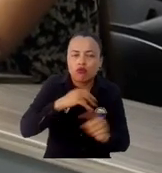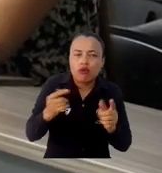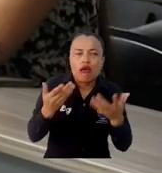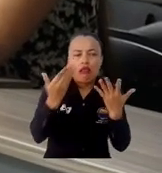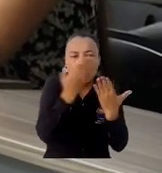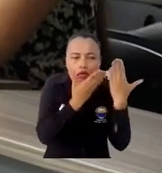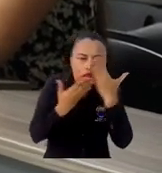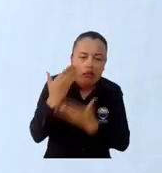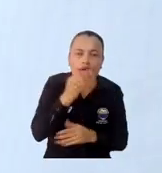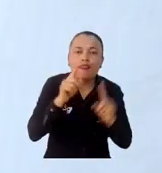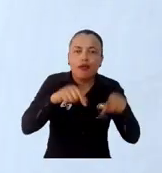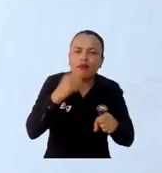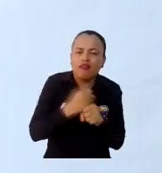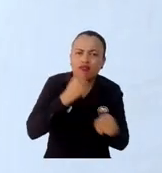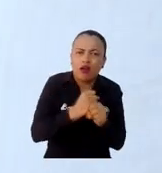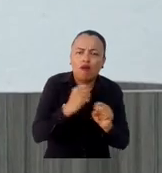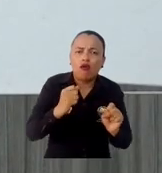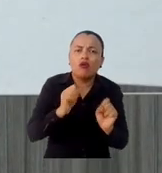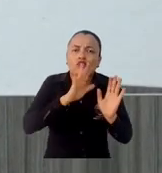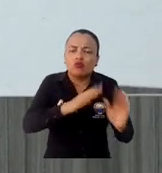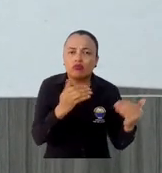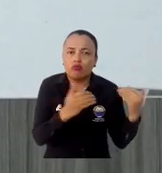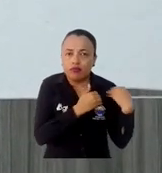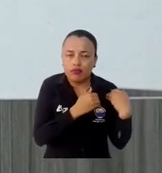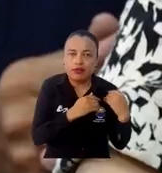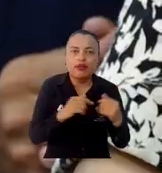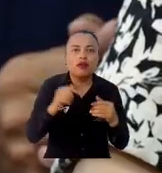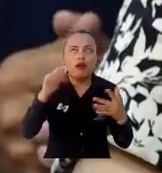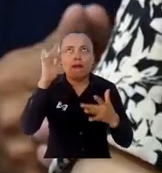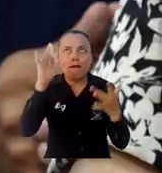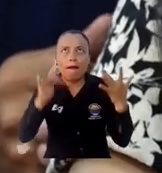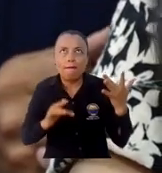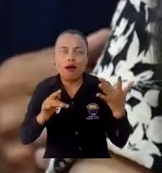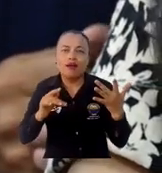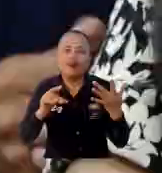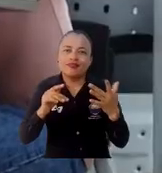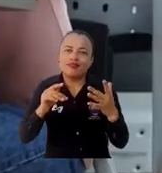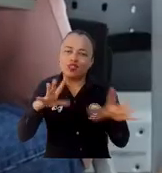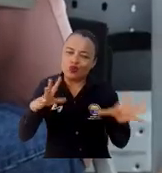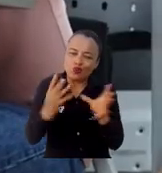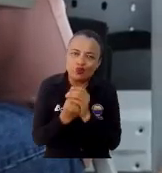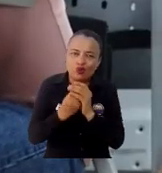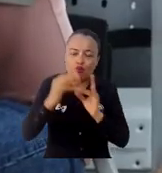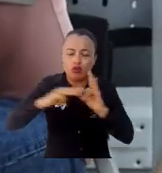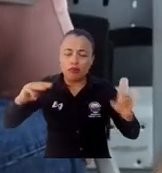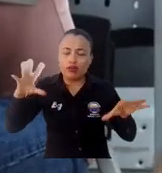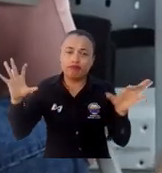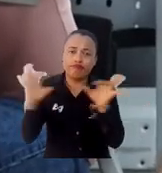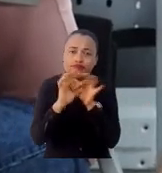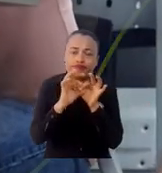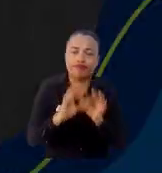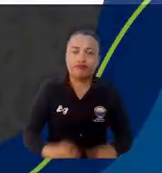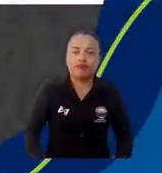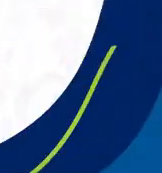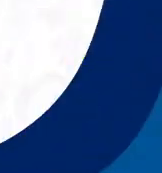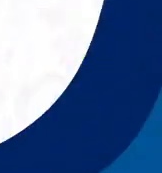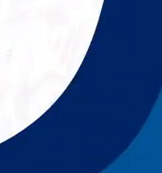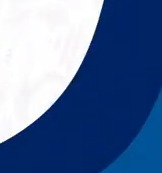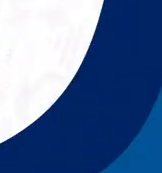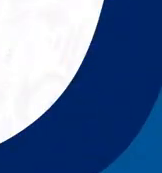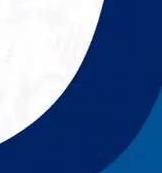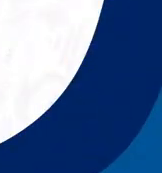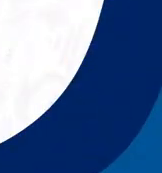contexto actual de los territorios y la labor que vienen adelantando, la cual converge con los principios de inclusión de Unimagdalena.